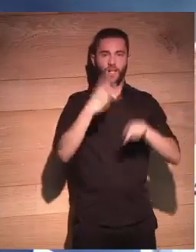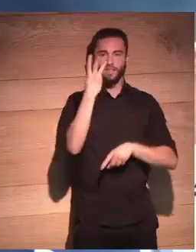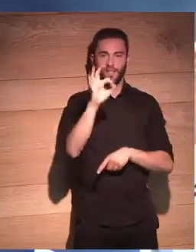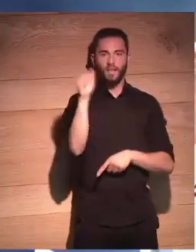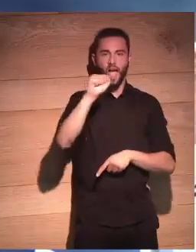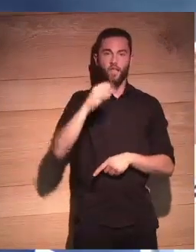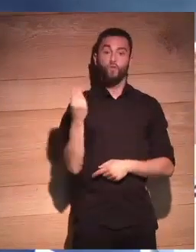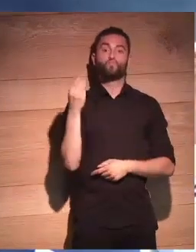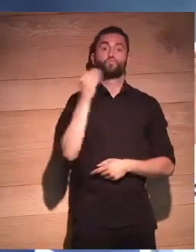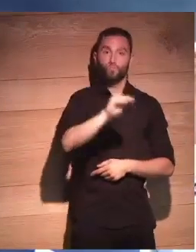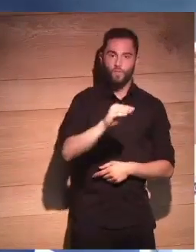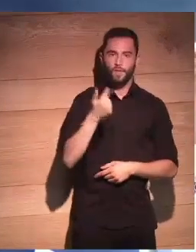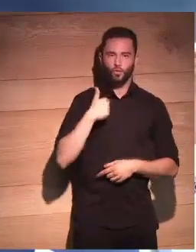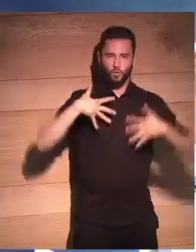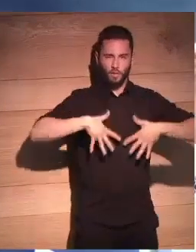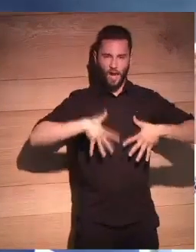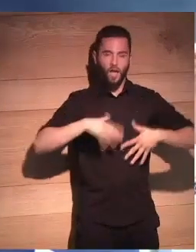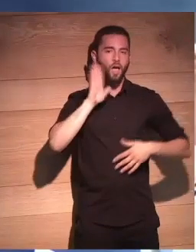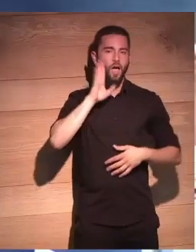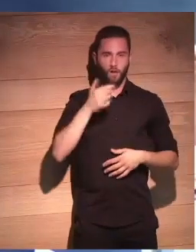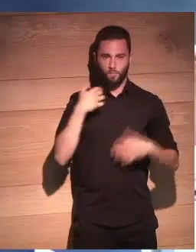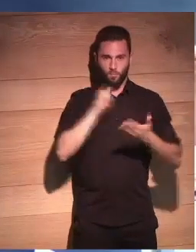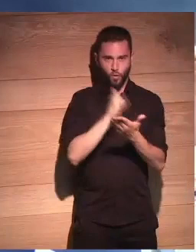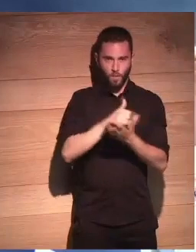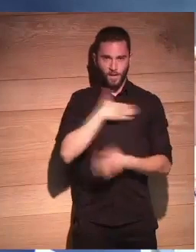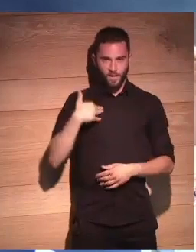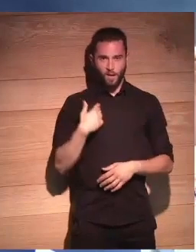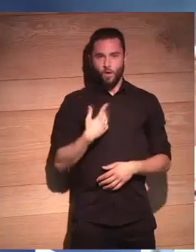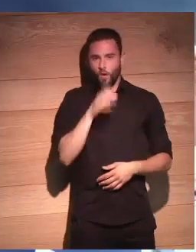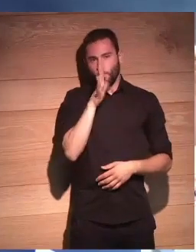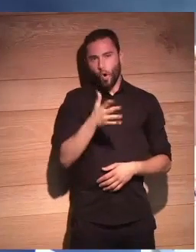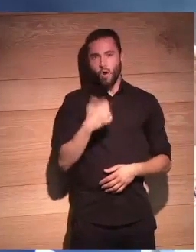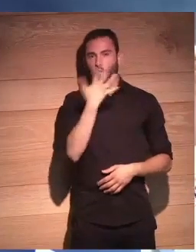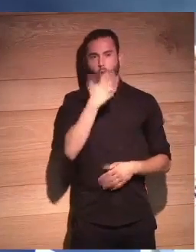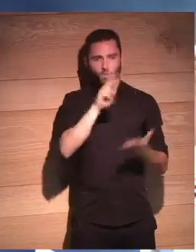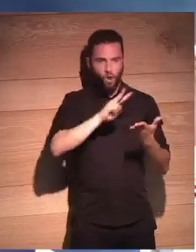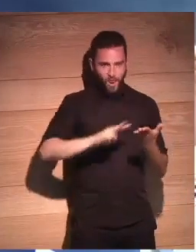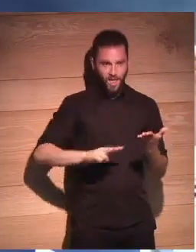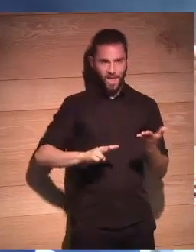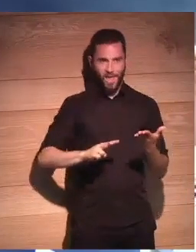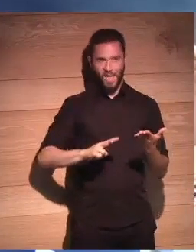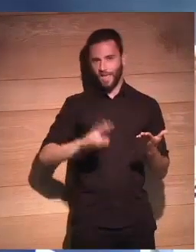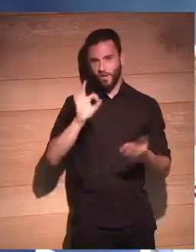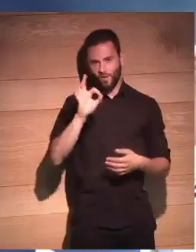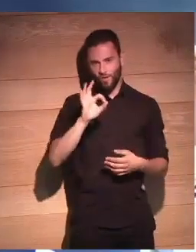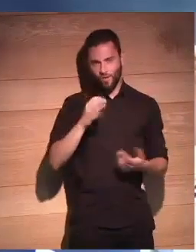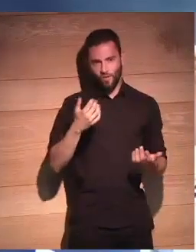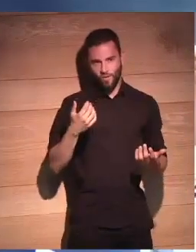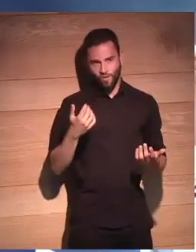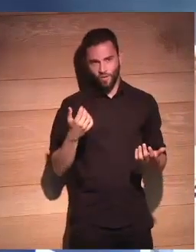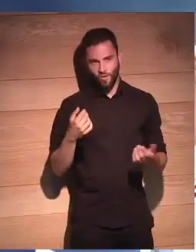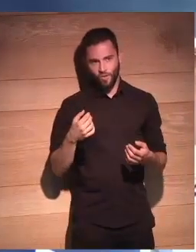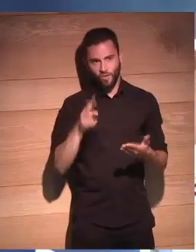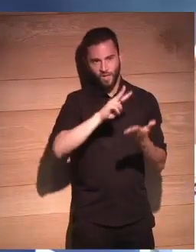quería probarlo, ¿no? Para tener una. Es una cosa es leer cuentos o despachos o